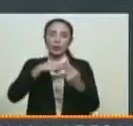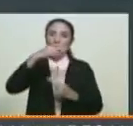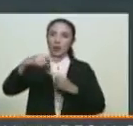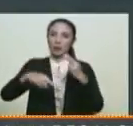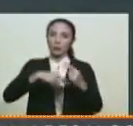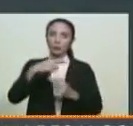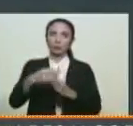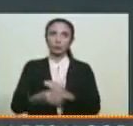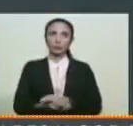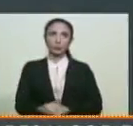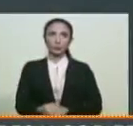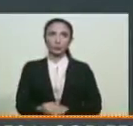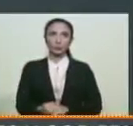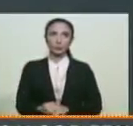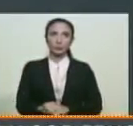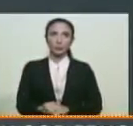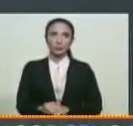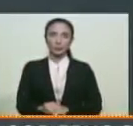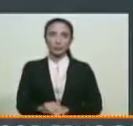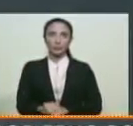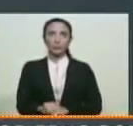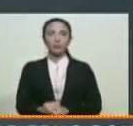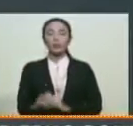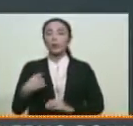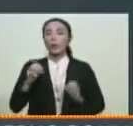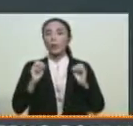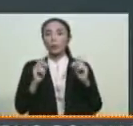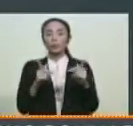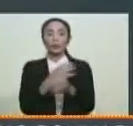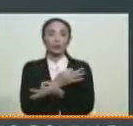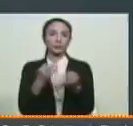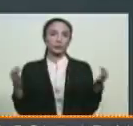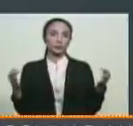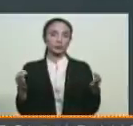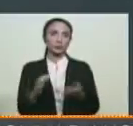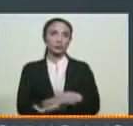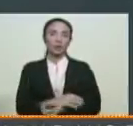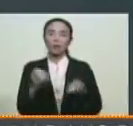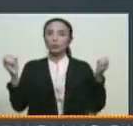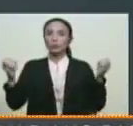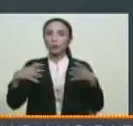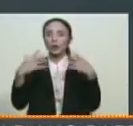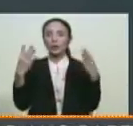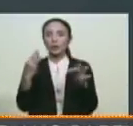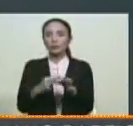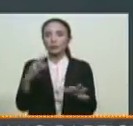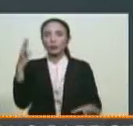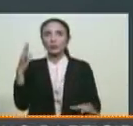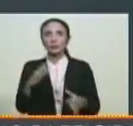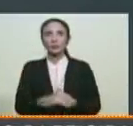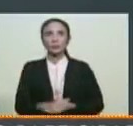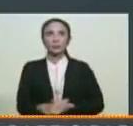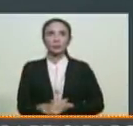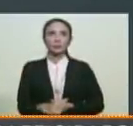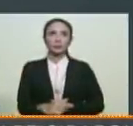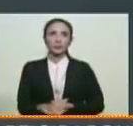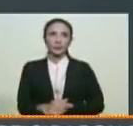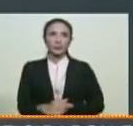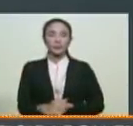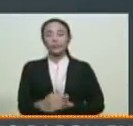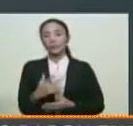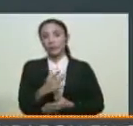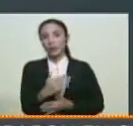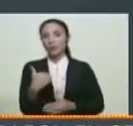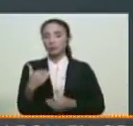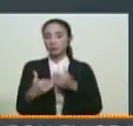de Venezuela. Es una oportunidad que se nos ha abierto, milagrosa. Veámoslo así. Es la obra que le